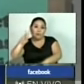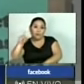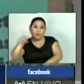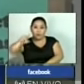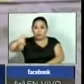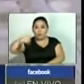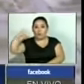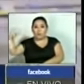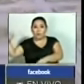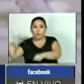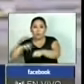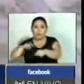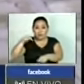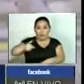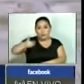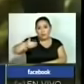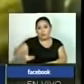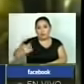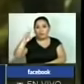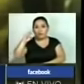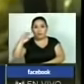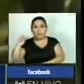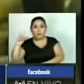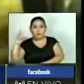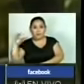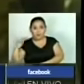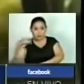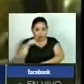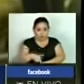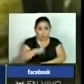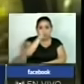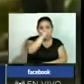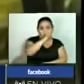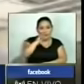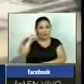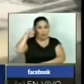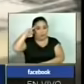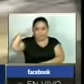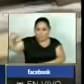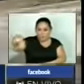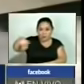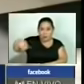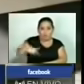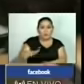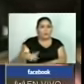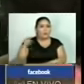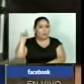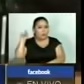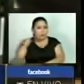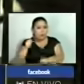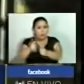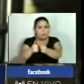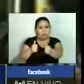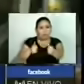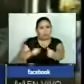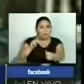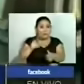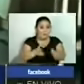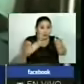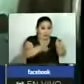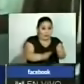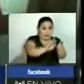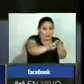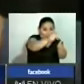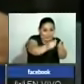de dólares durante el 2020. En El Salvador, estos ingresos registran una desaceleración en el primer trimestre del